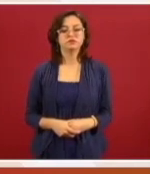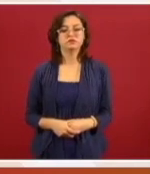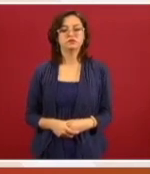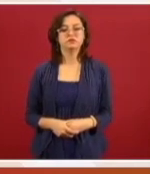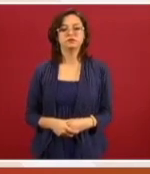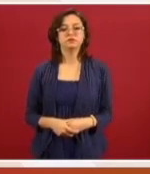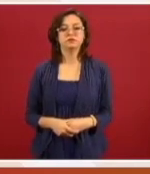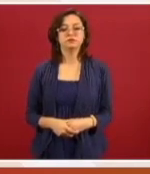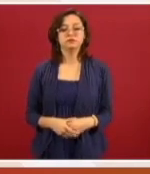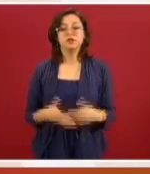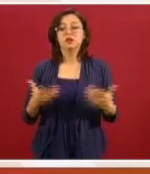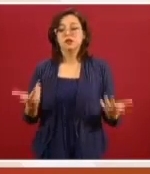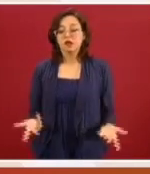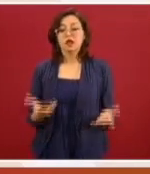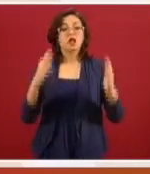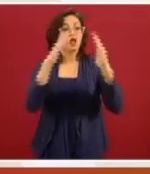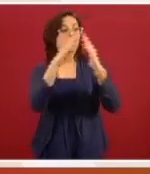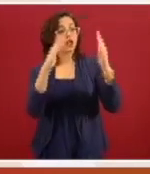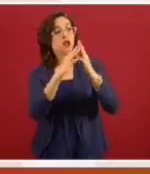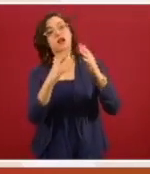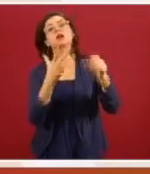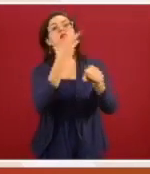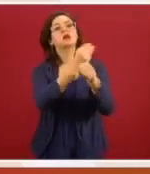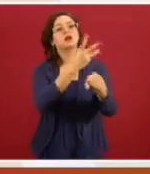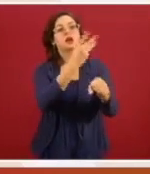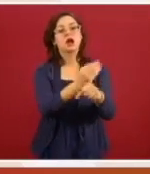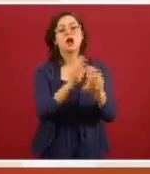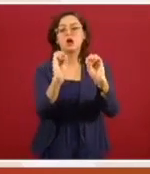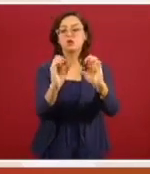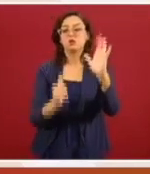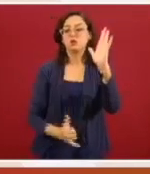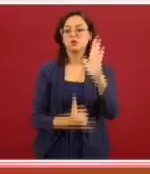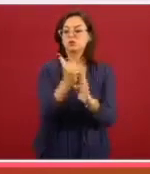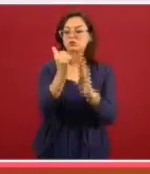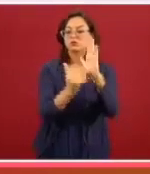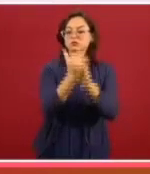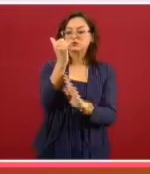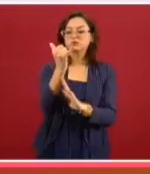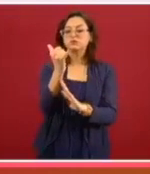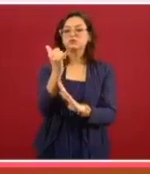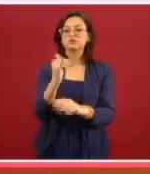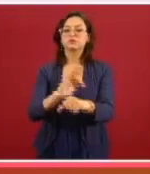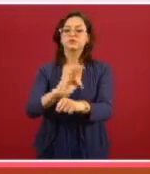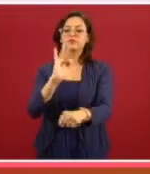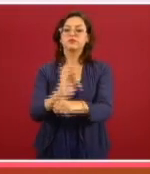o construcción de vivienda ha beneficiado a